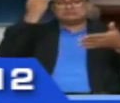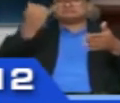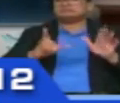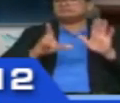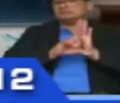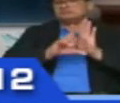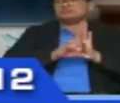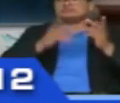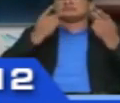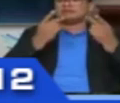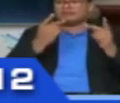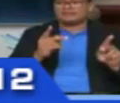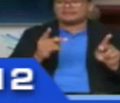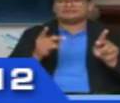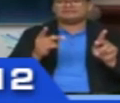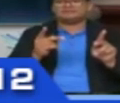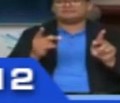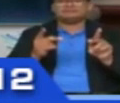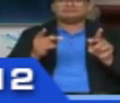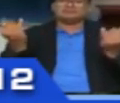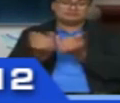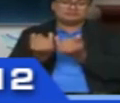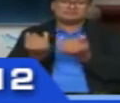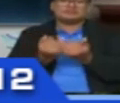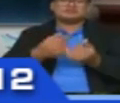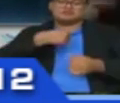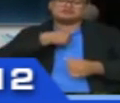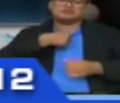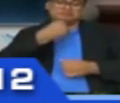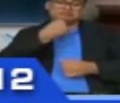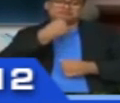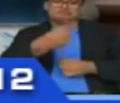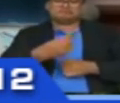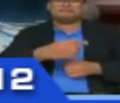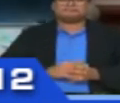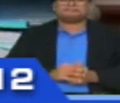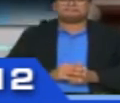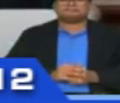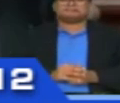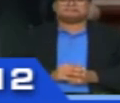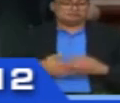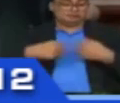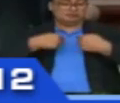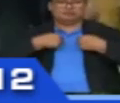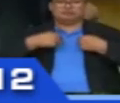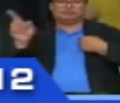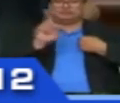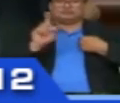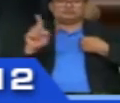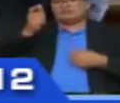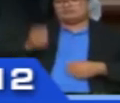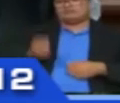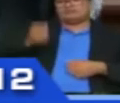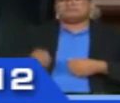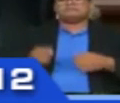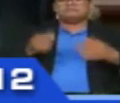manera interesada políticamente, de manera sesgada, de manera inconstitucional, llevan al absurdo de que esta ley,